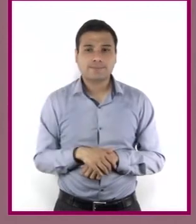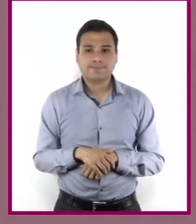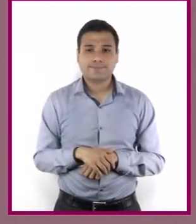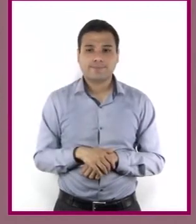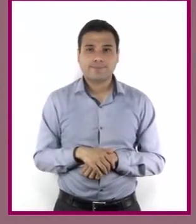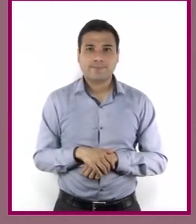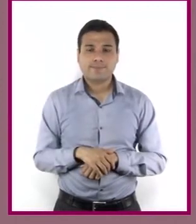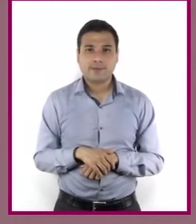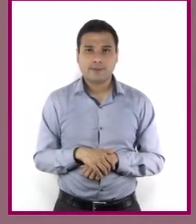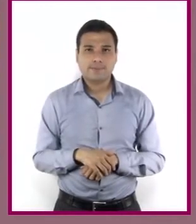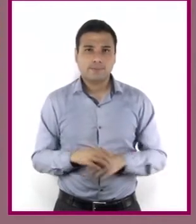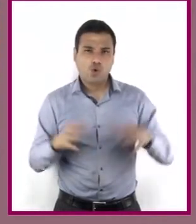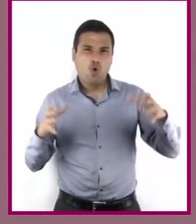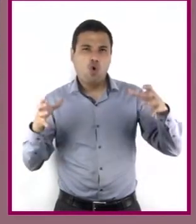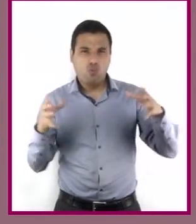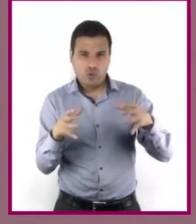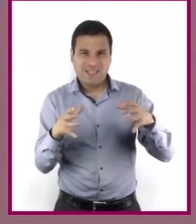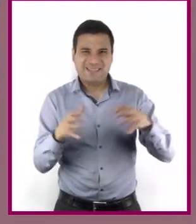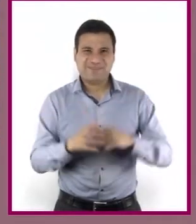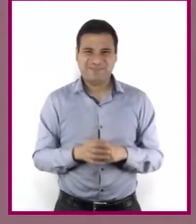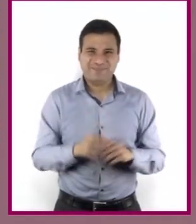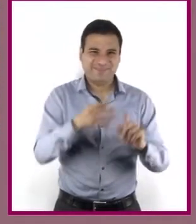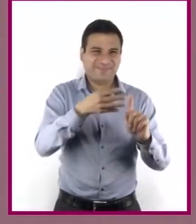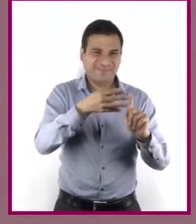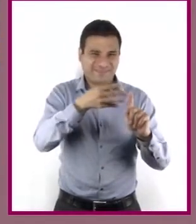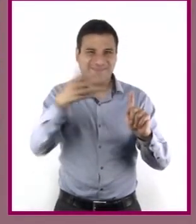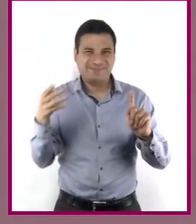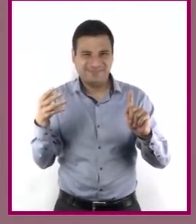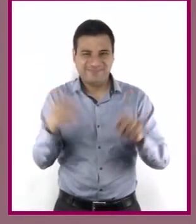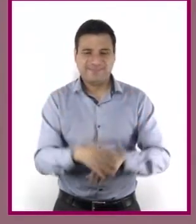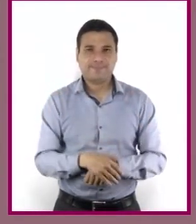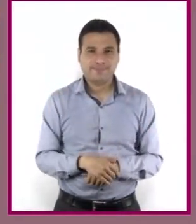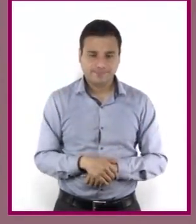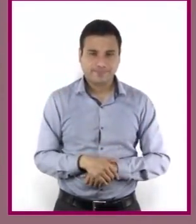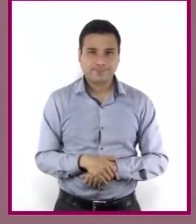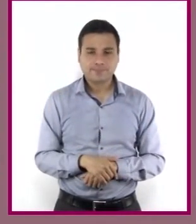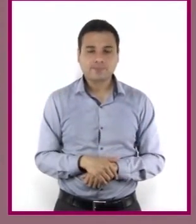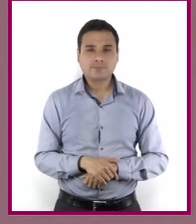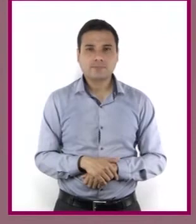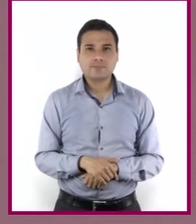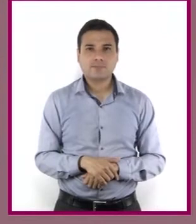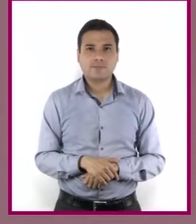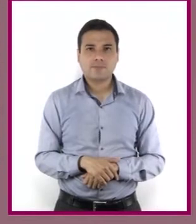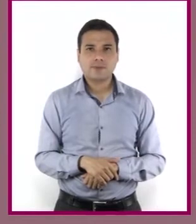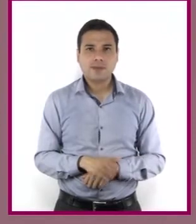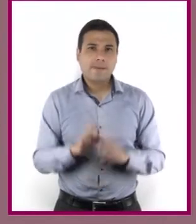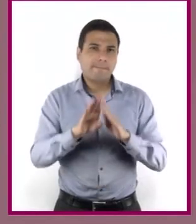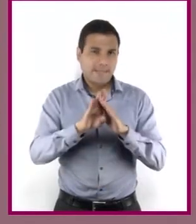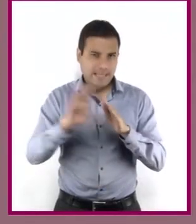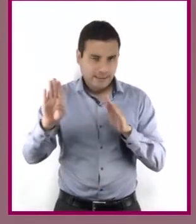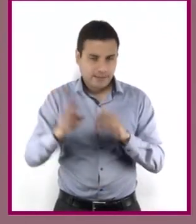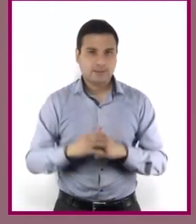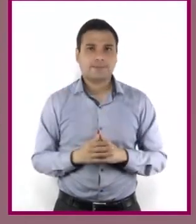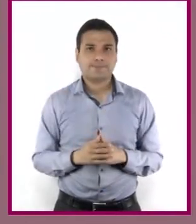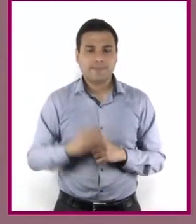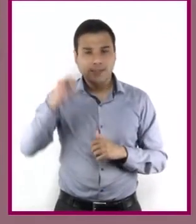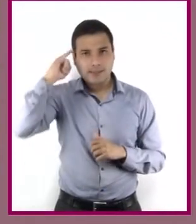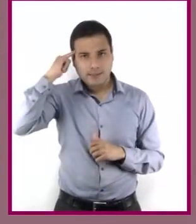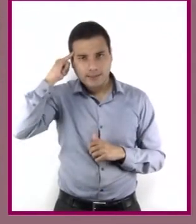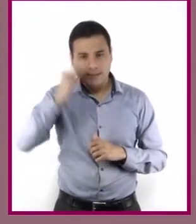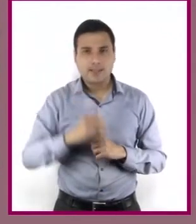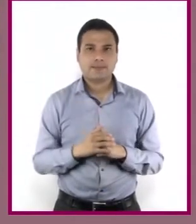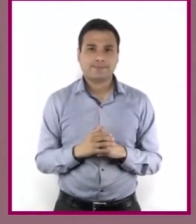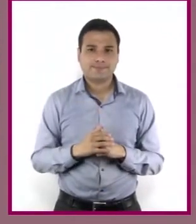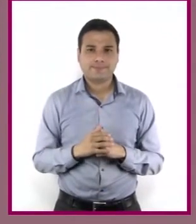miembros de la comunidad lésbico, gay, bisexual, transgénero y transexual, los migrantes, los indígenas,